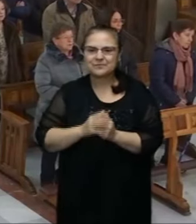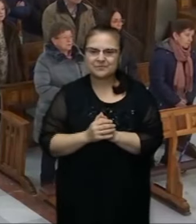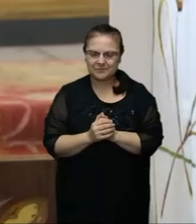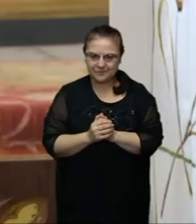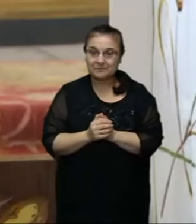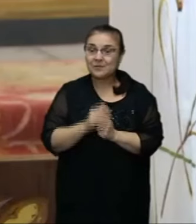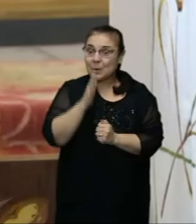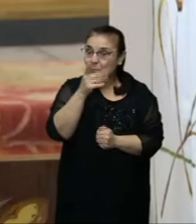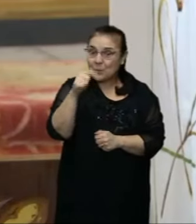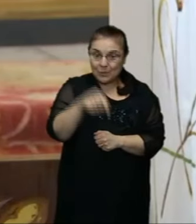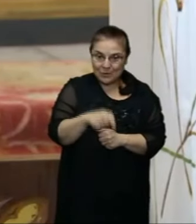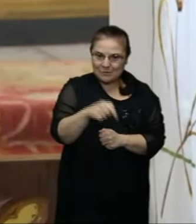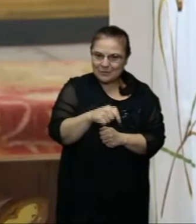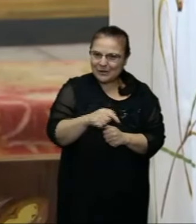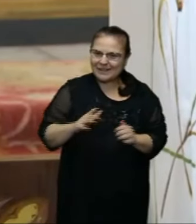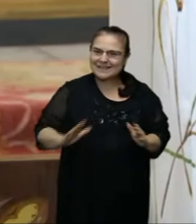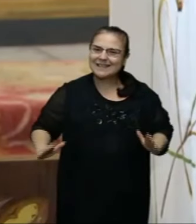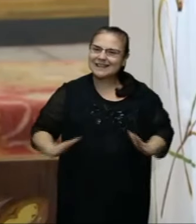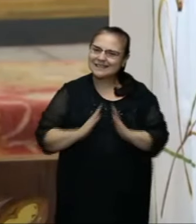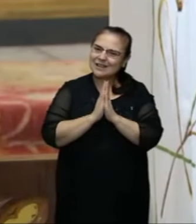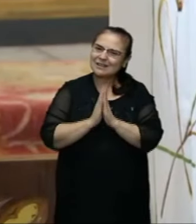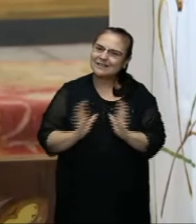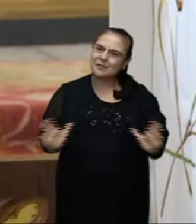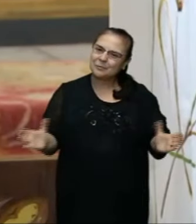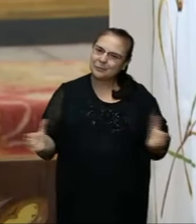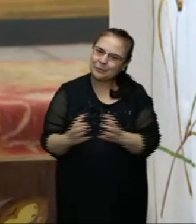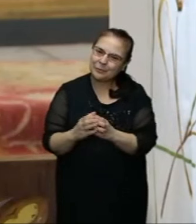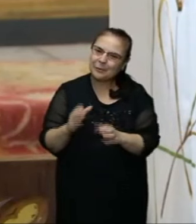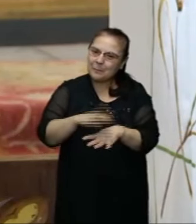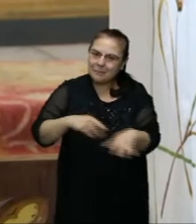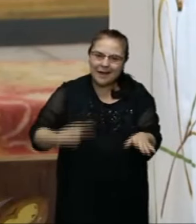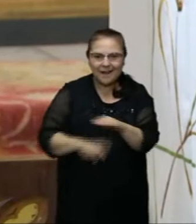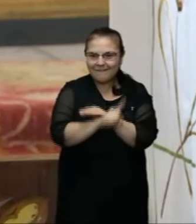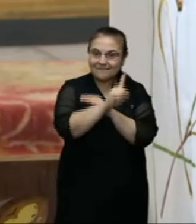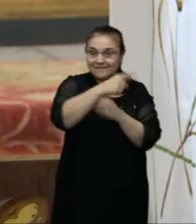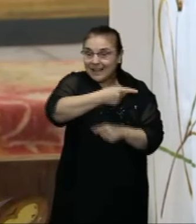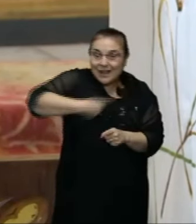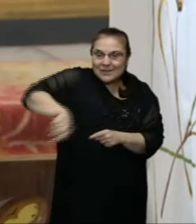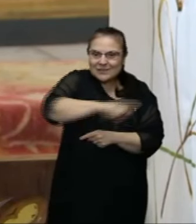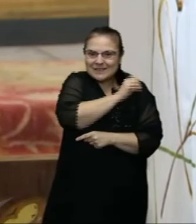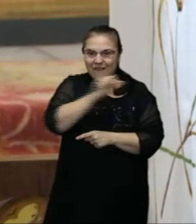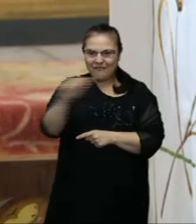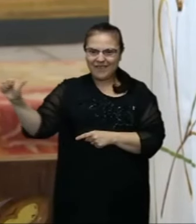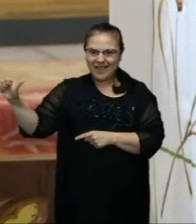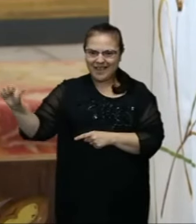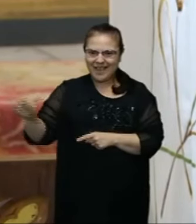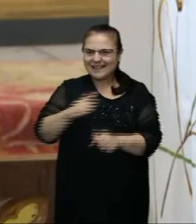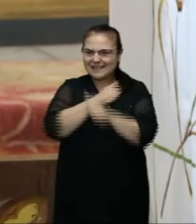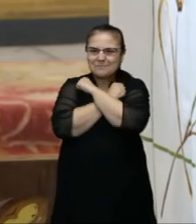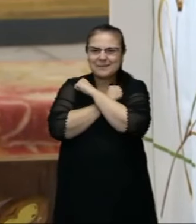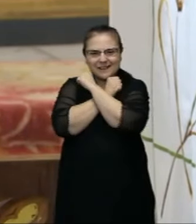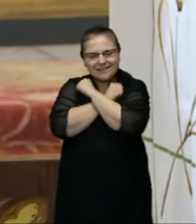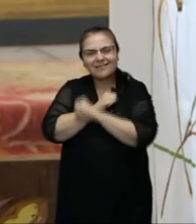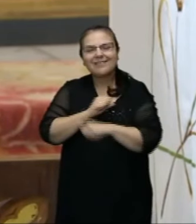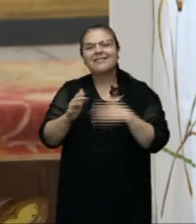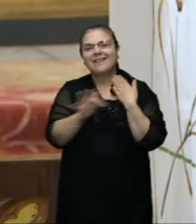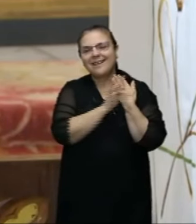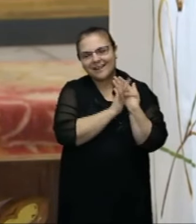Señor. Por esta santa asamblea, para que aumente en nosotros la fe, la esperanza y la